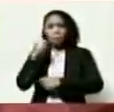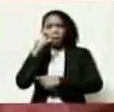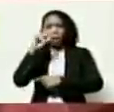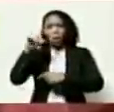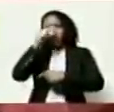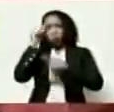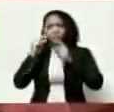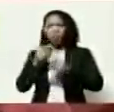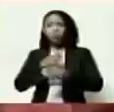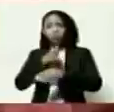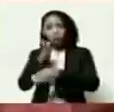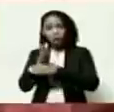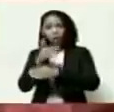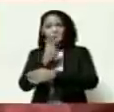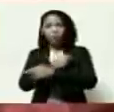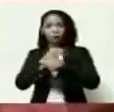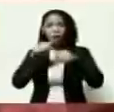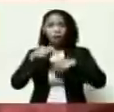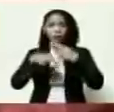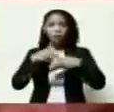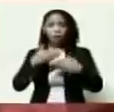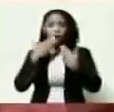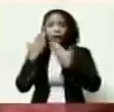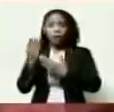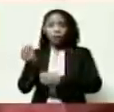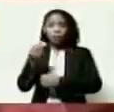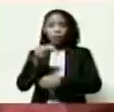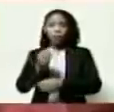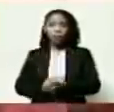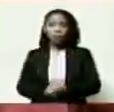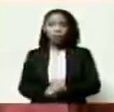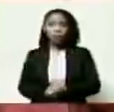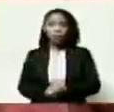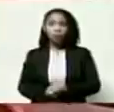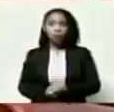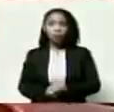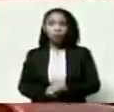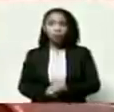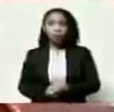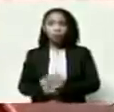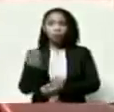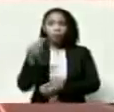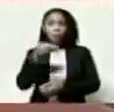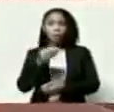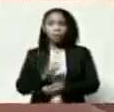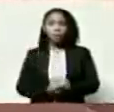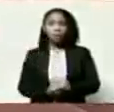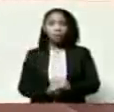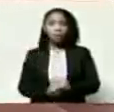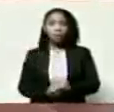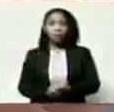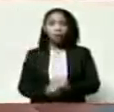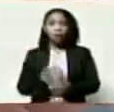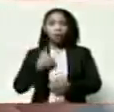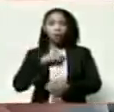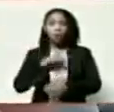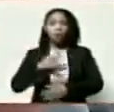vacúnense. Que esta revolución da para eso y para más. Y para más. Entonces nos sentimos